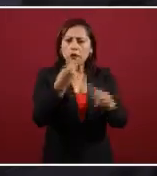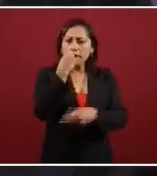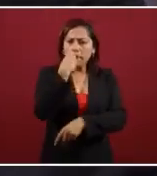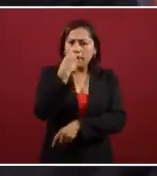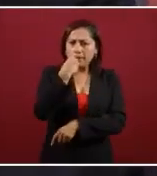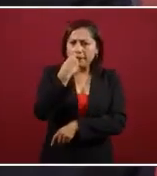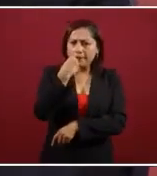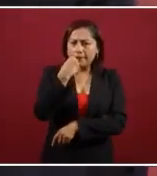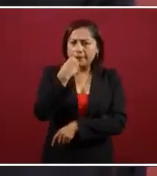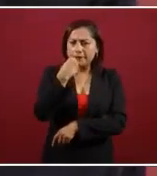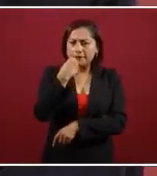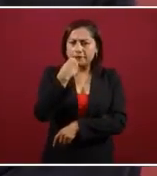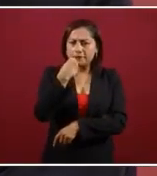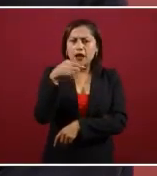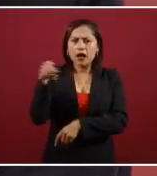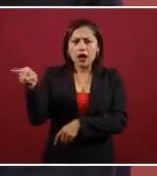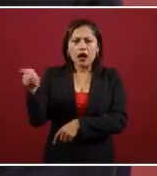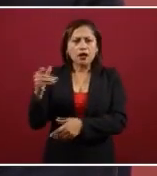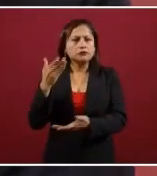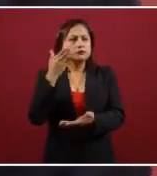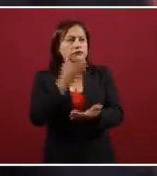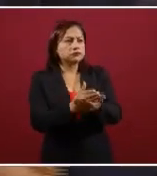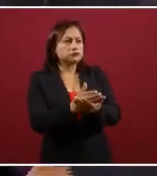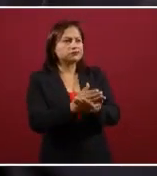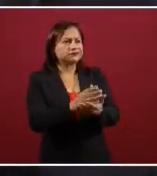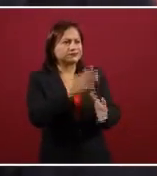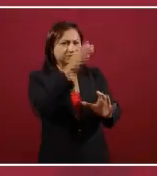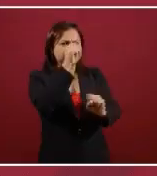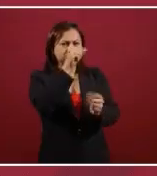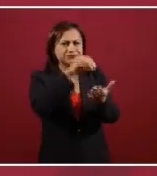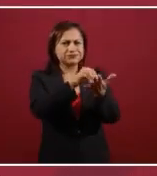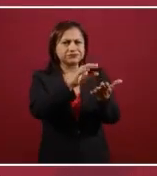y obtiene el contrato, bueno,